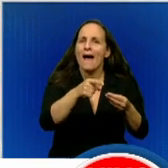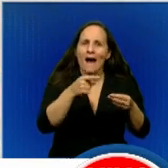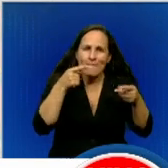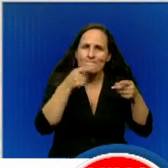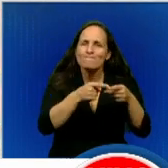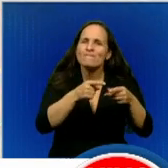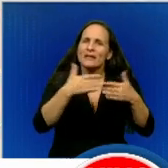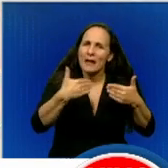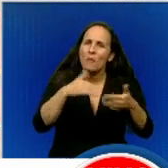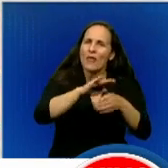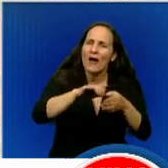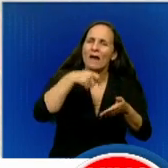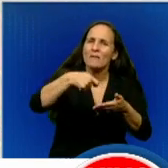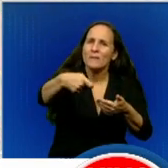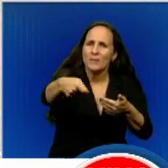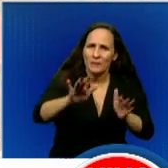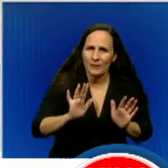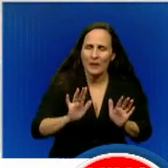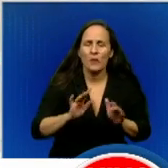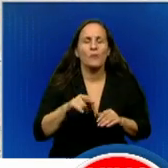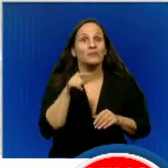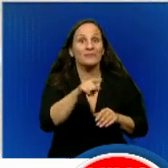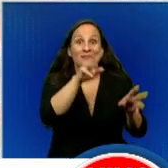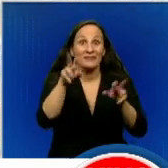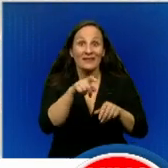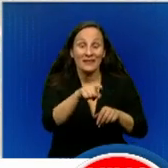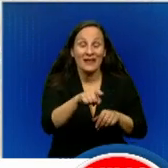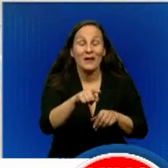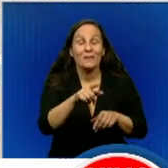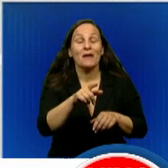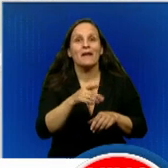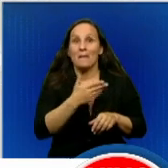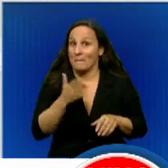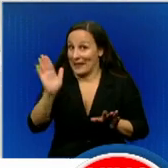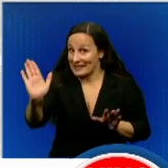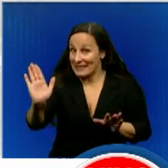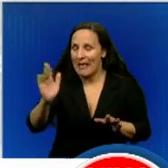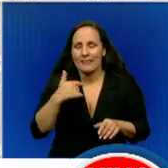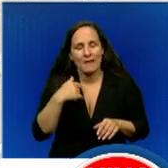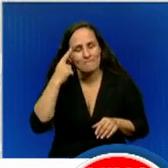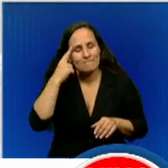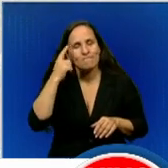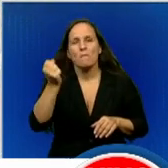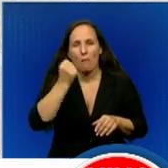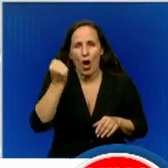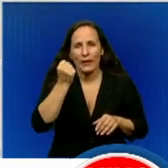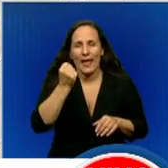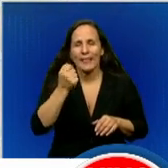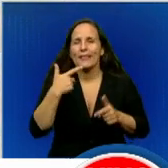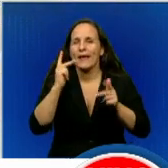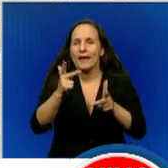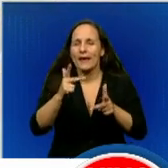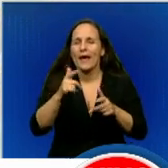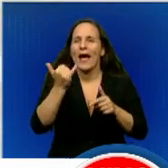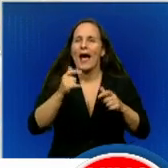sostenibilidad de sus deudas en ese aspecto presidente me parece conveniente citar varios